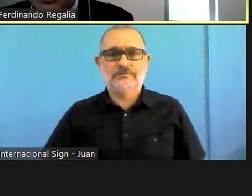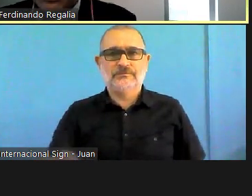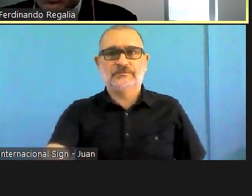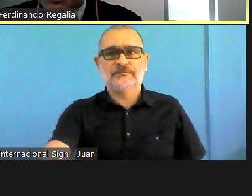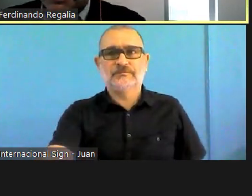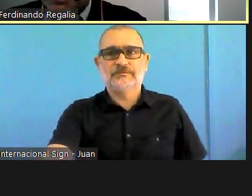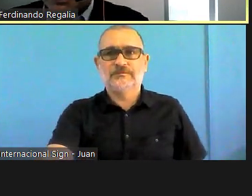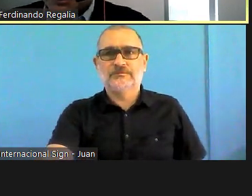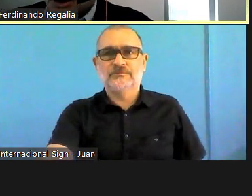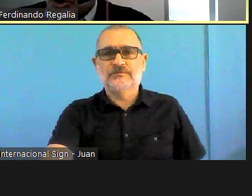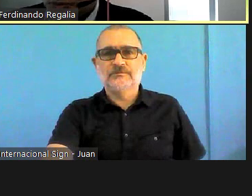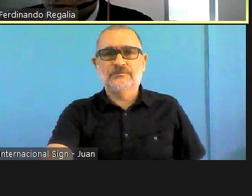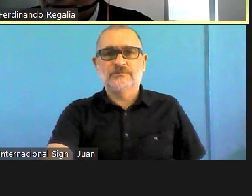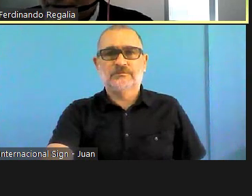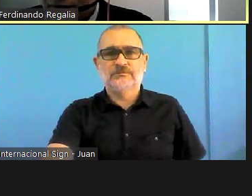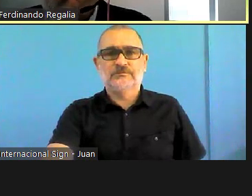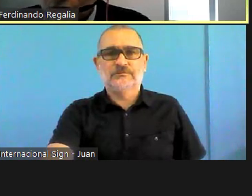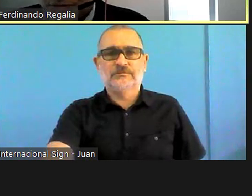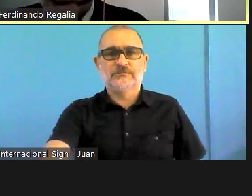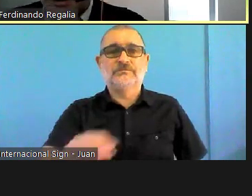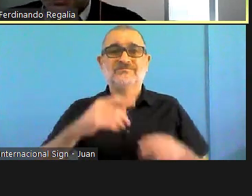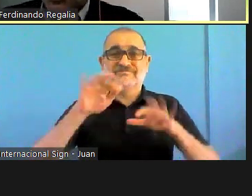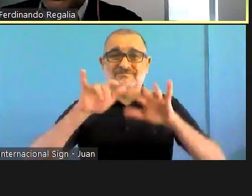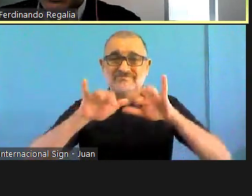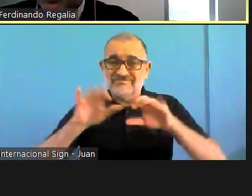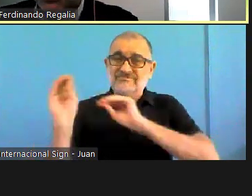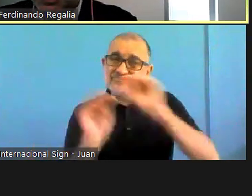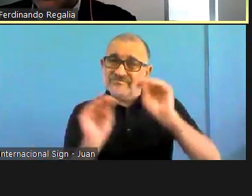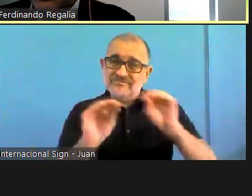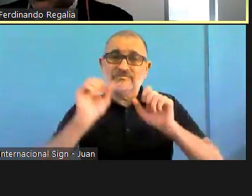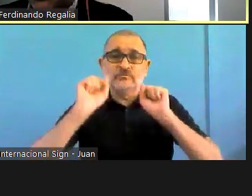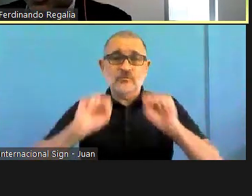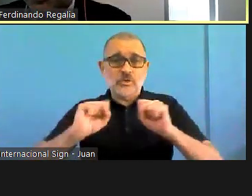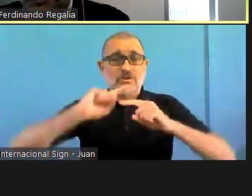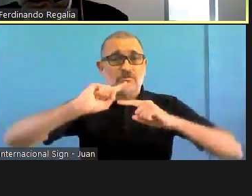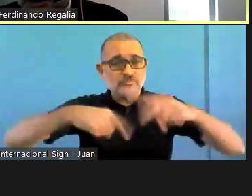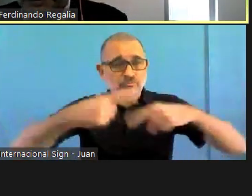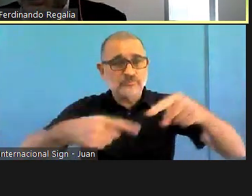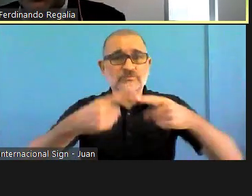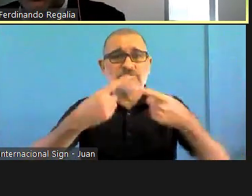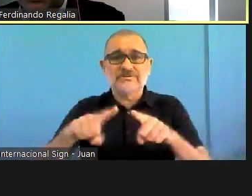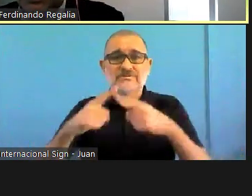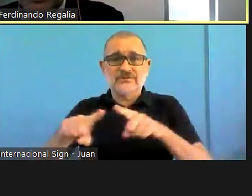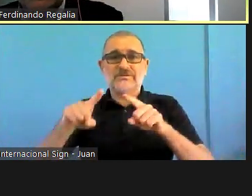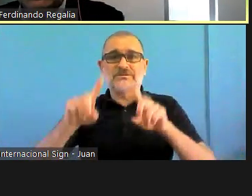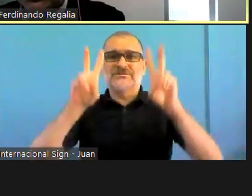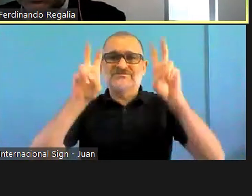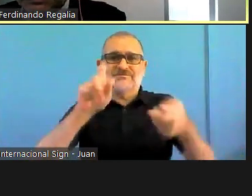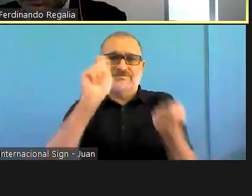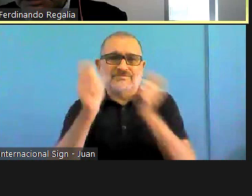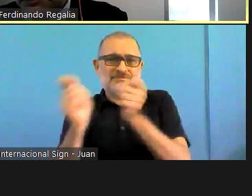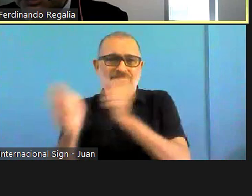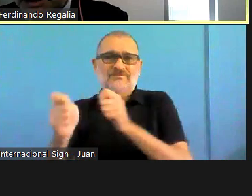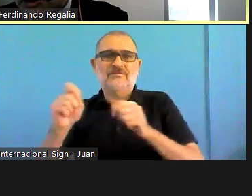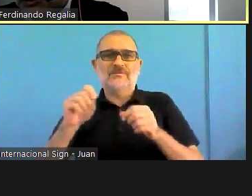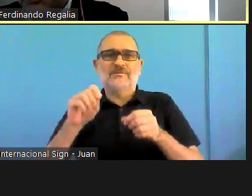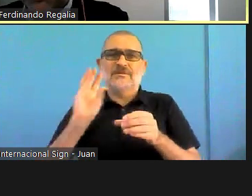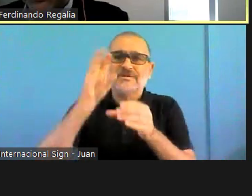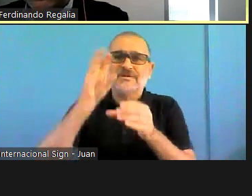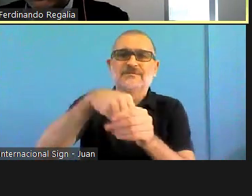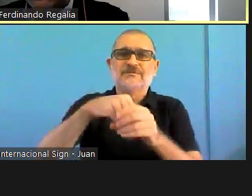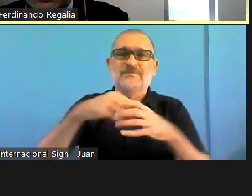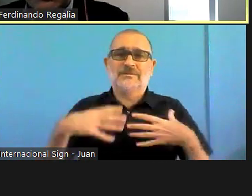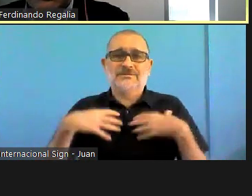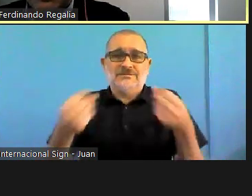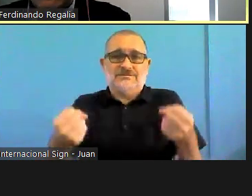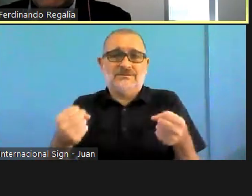cambios necesarios para implementar la salud digital podrían ofrecer un centro alrededor de los cuales los países podrían transformar el modelo de